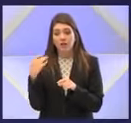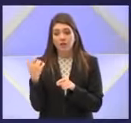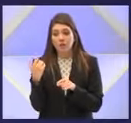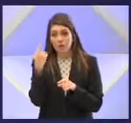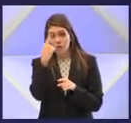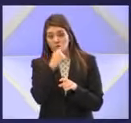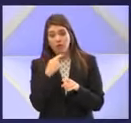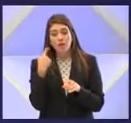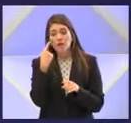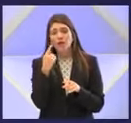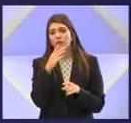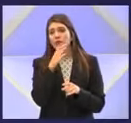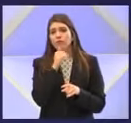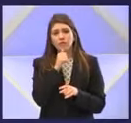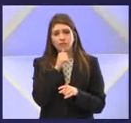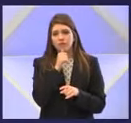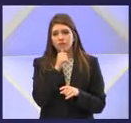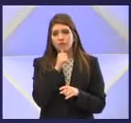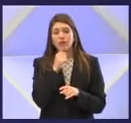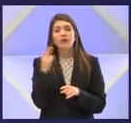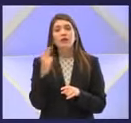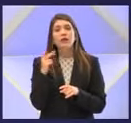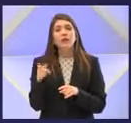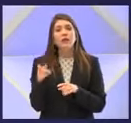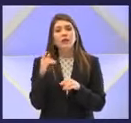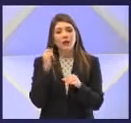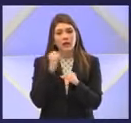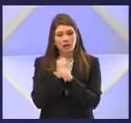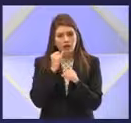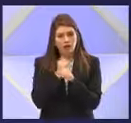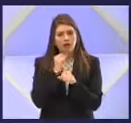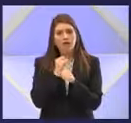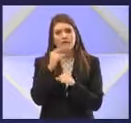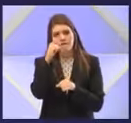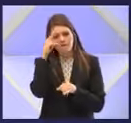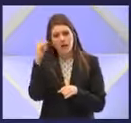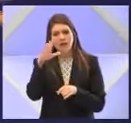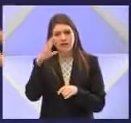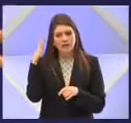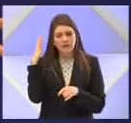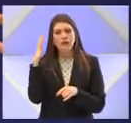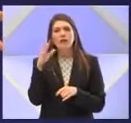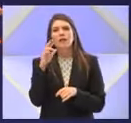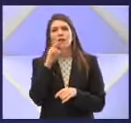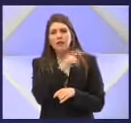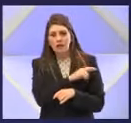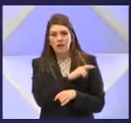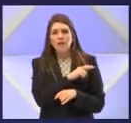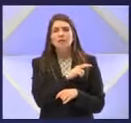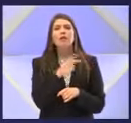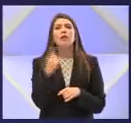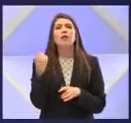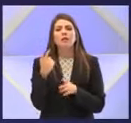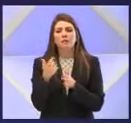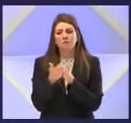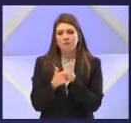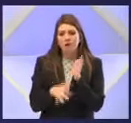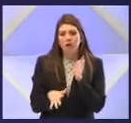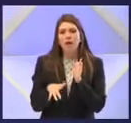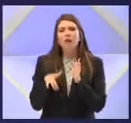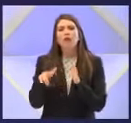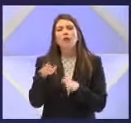y porque queremos que tengan un internet asequible rápido de baja latencia que les permita